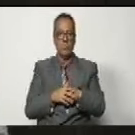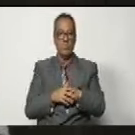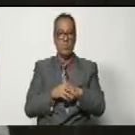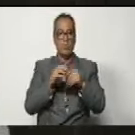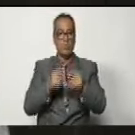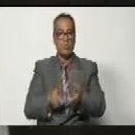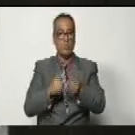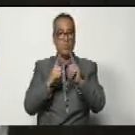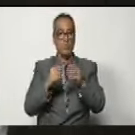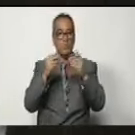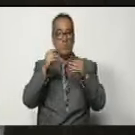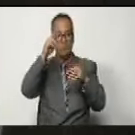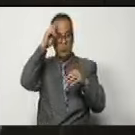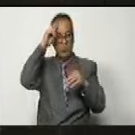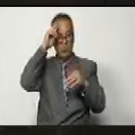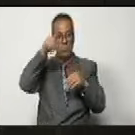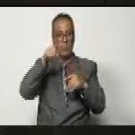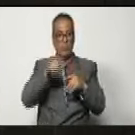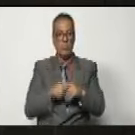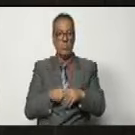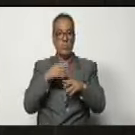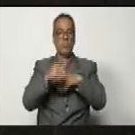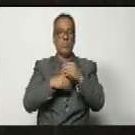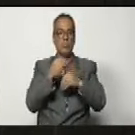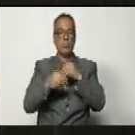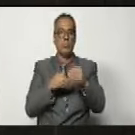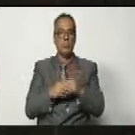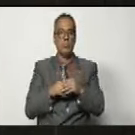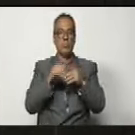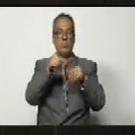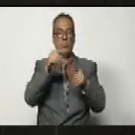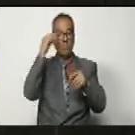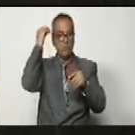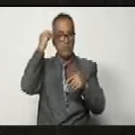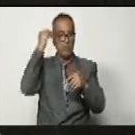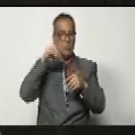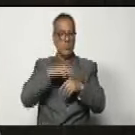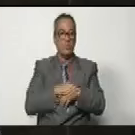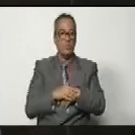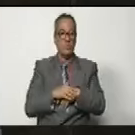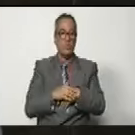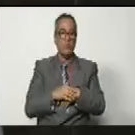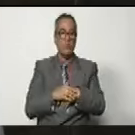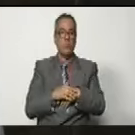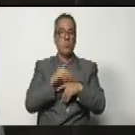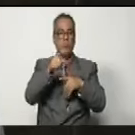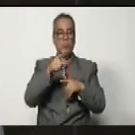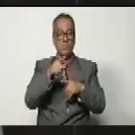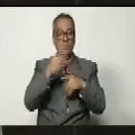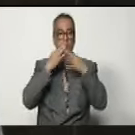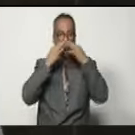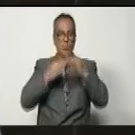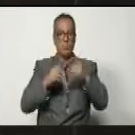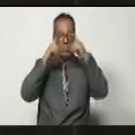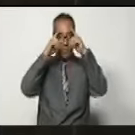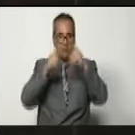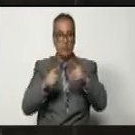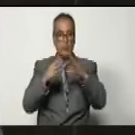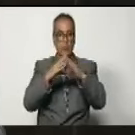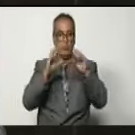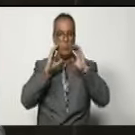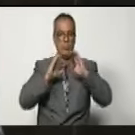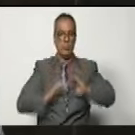me permito con mucho respeto someter a su consideración, para que usted así a bien decida con el